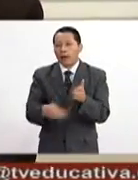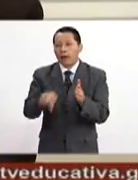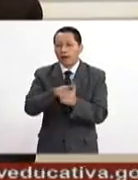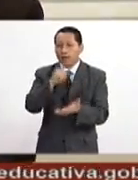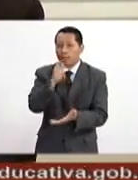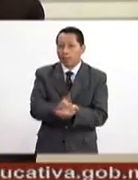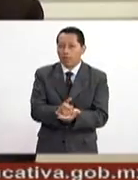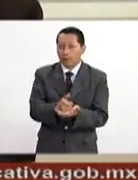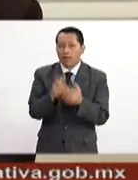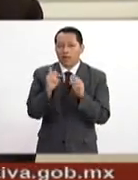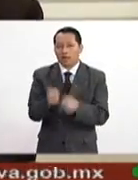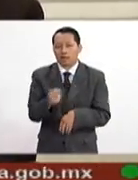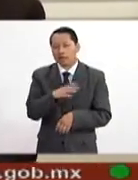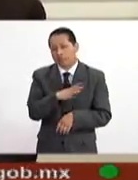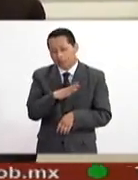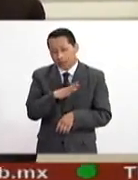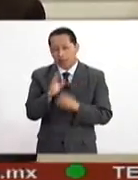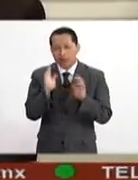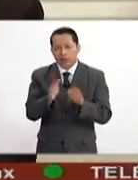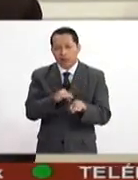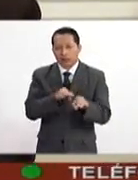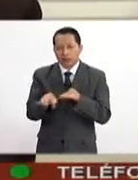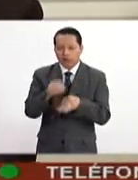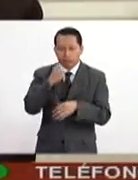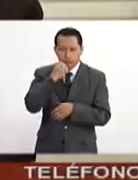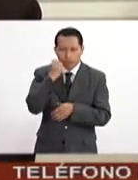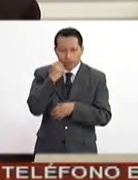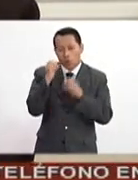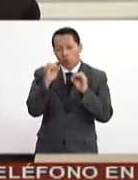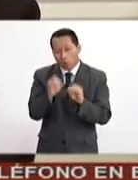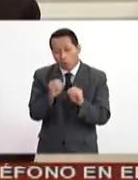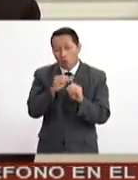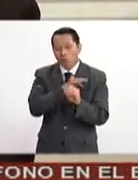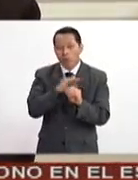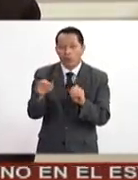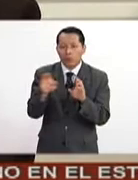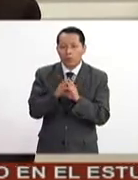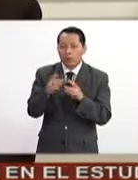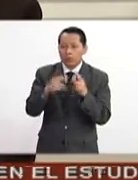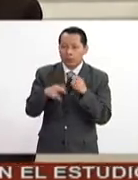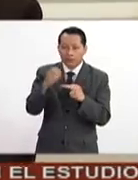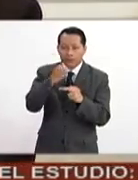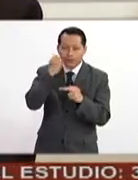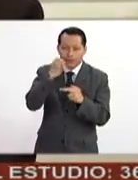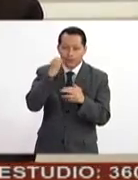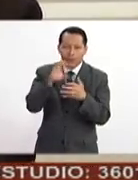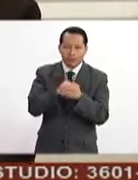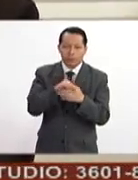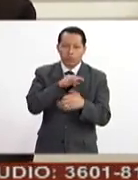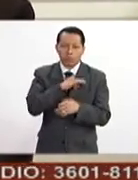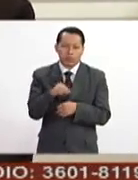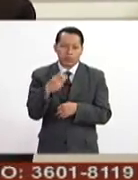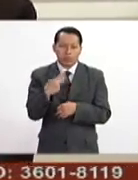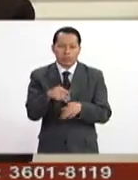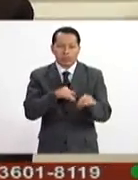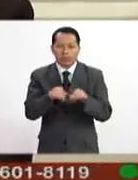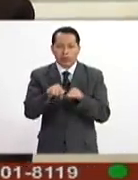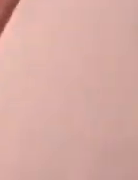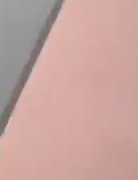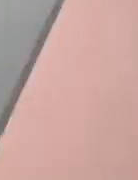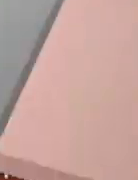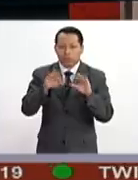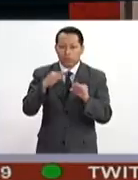pagan están ya funcionando en la escuela o tendrán una ruta para regresar a la escuela y cumplan con su función